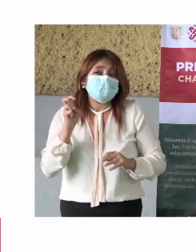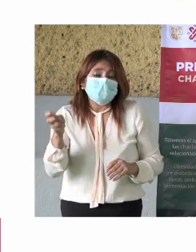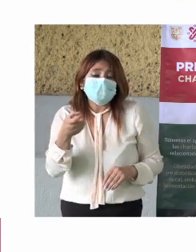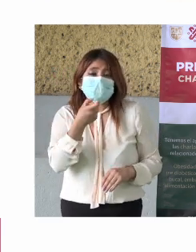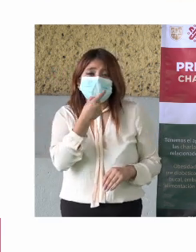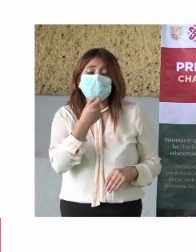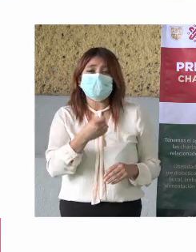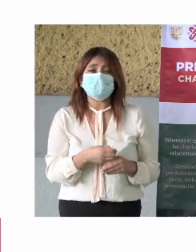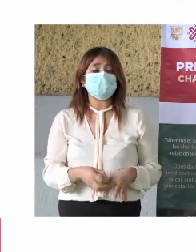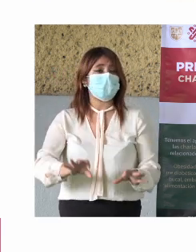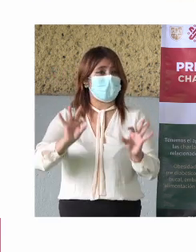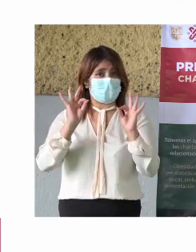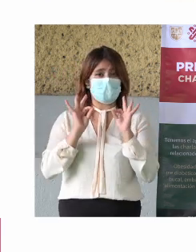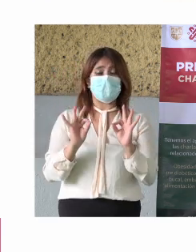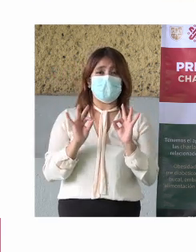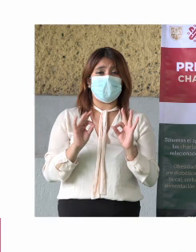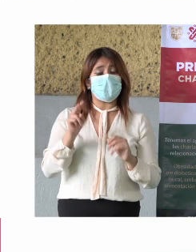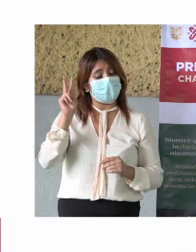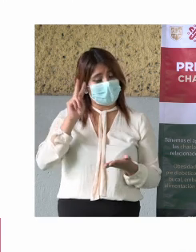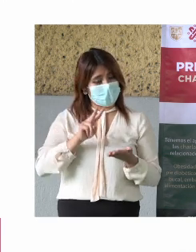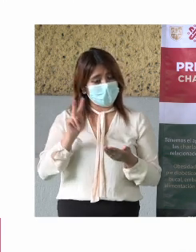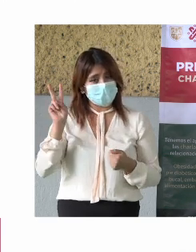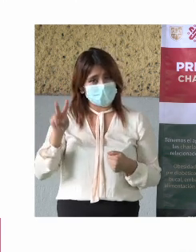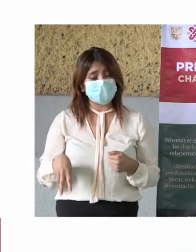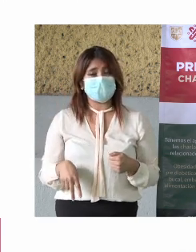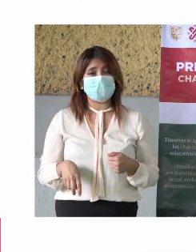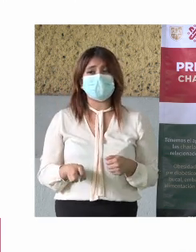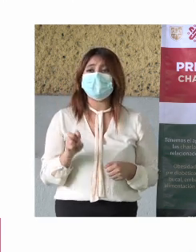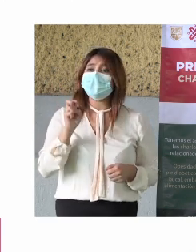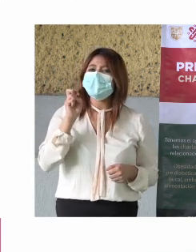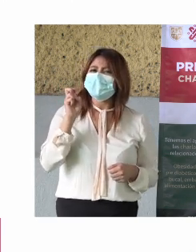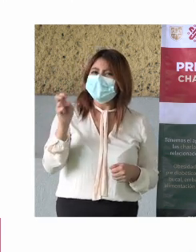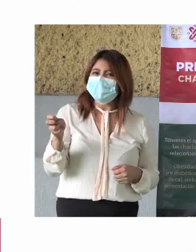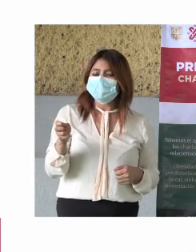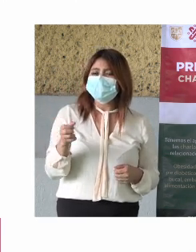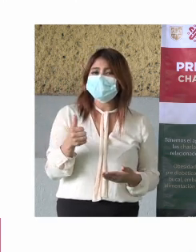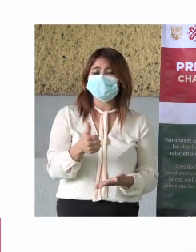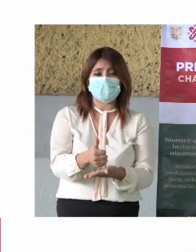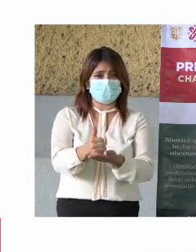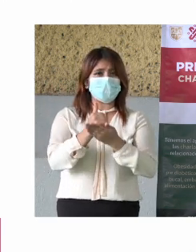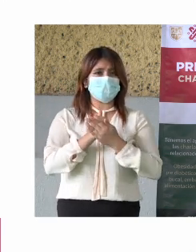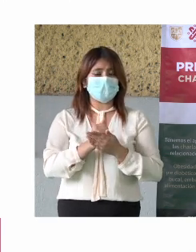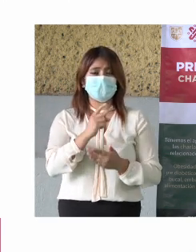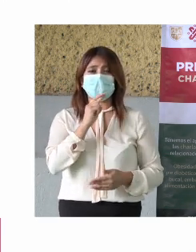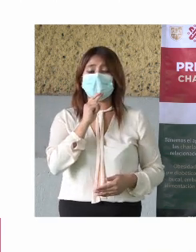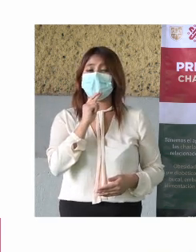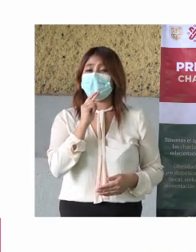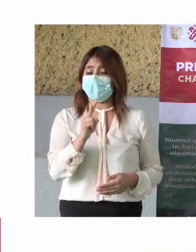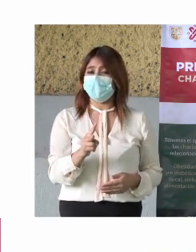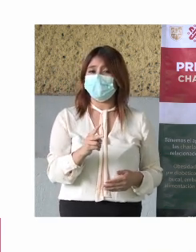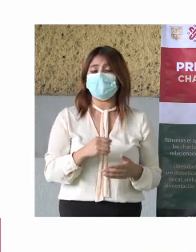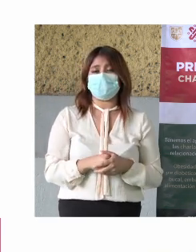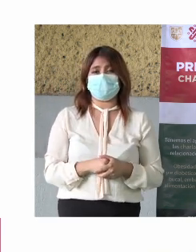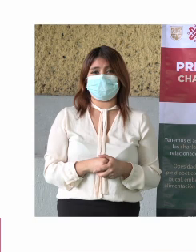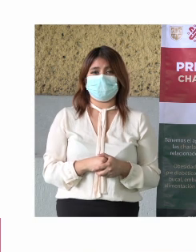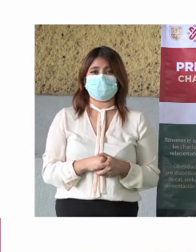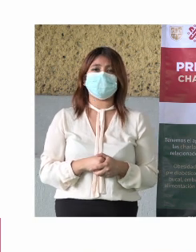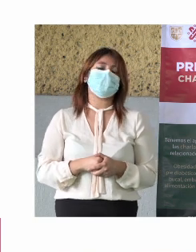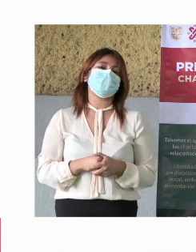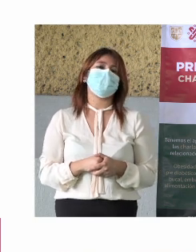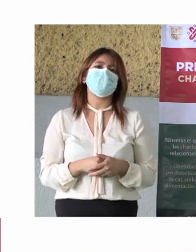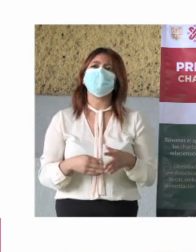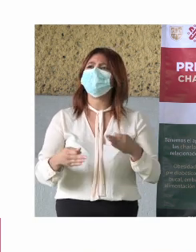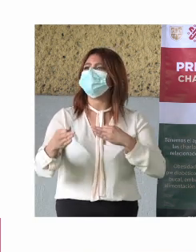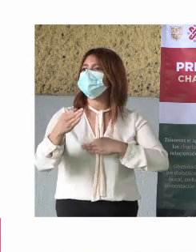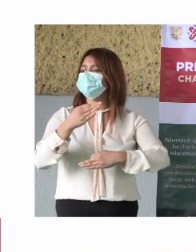medicamento excelente que nos va a ayudar a mejorar la acción de la misma insulina que los pacientes producen. Todos